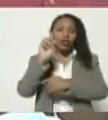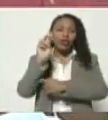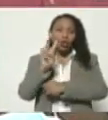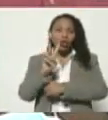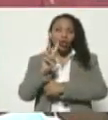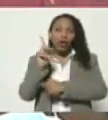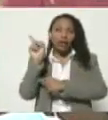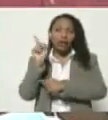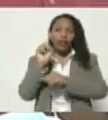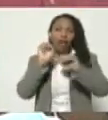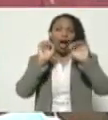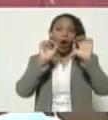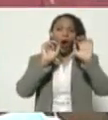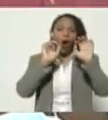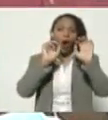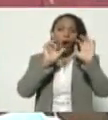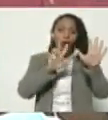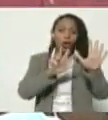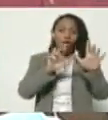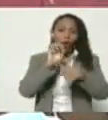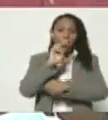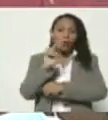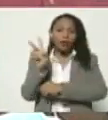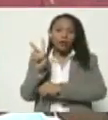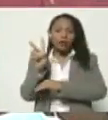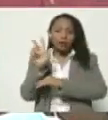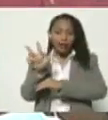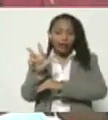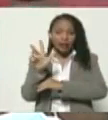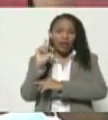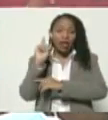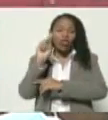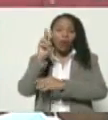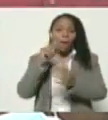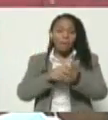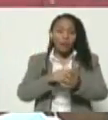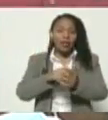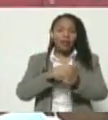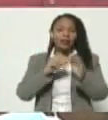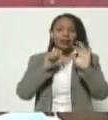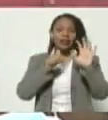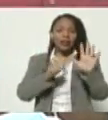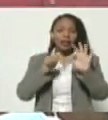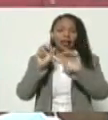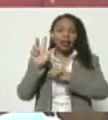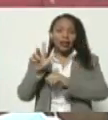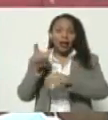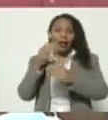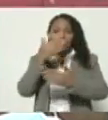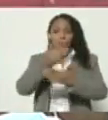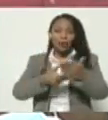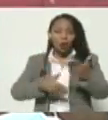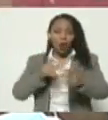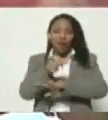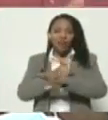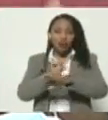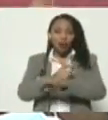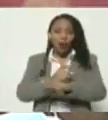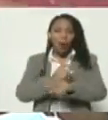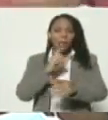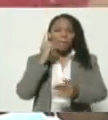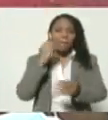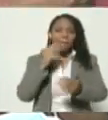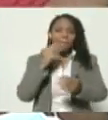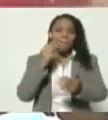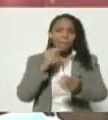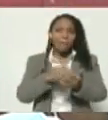2062, este es de las 8 y 23, 2062 actas de gobernaciones, 1988 actas de alcaldías,